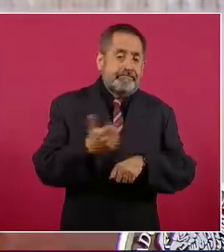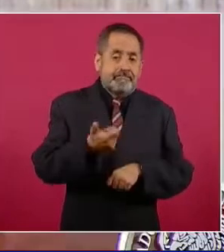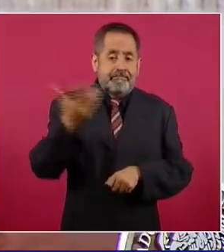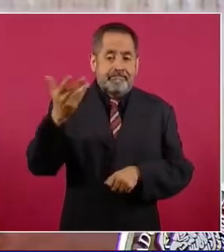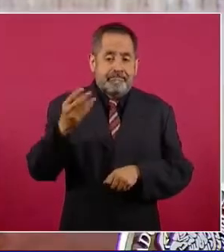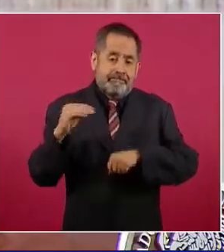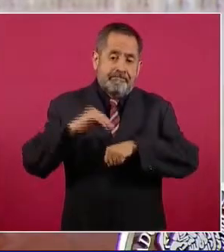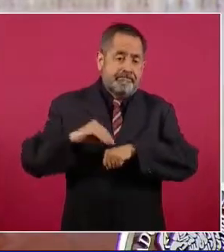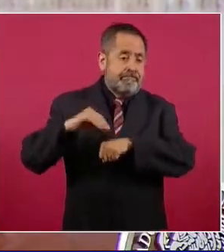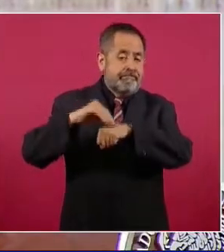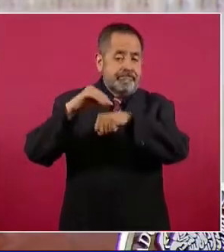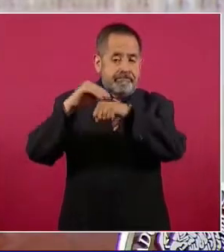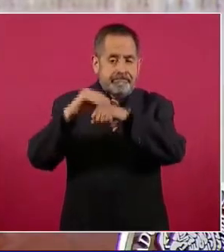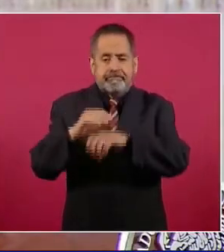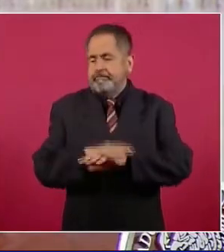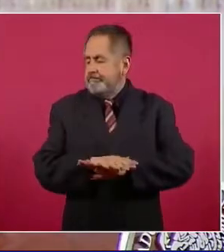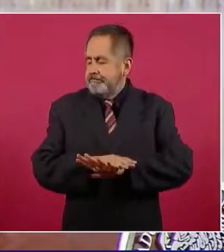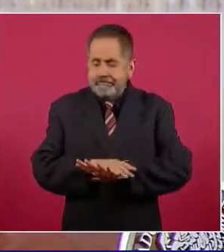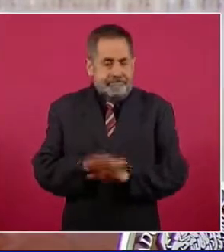no,